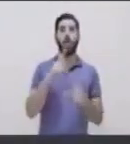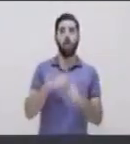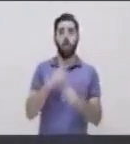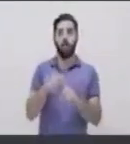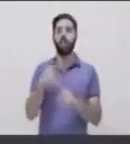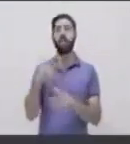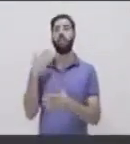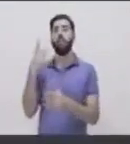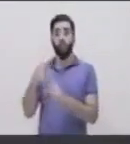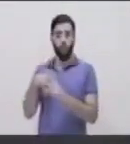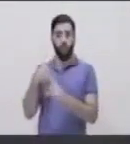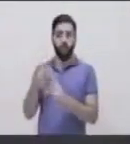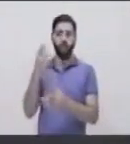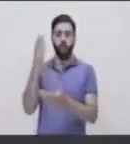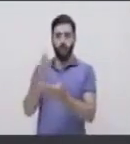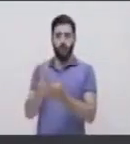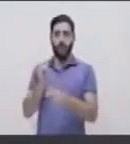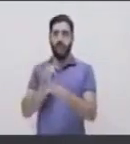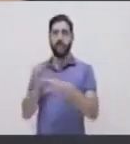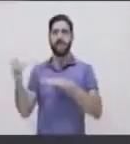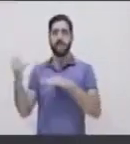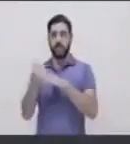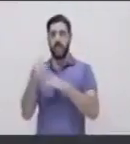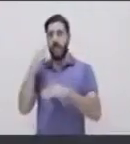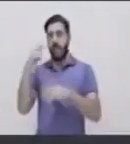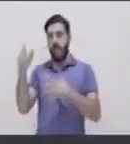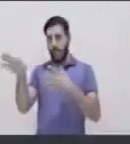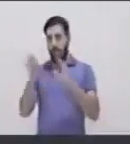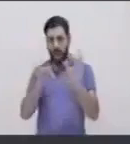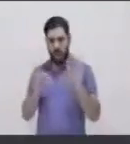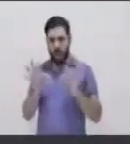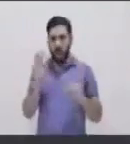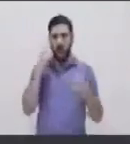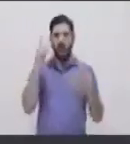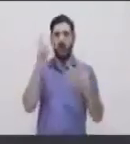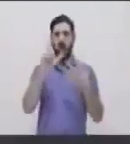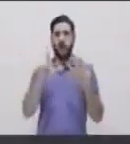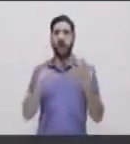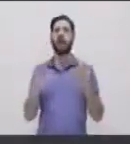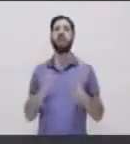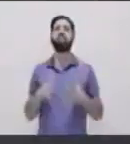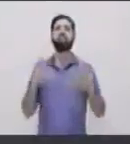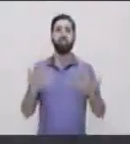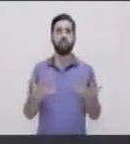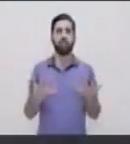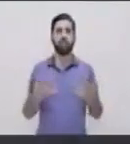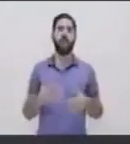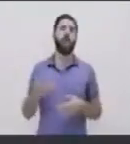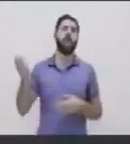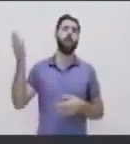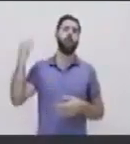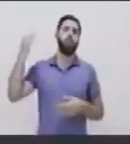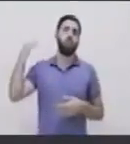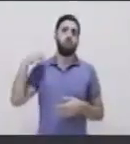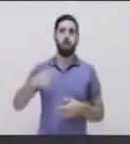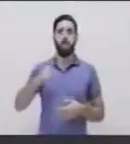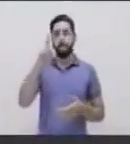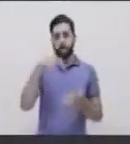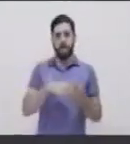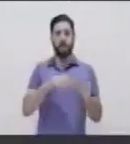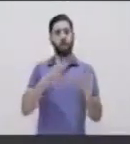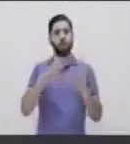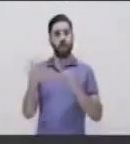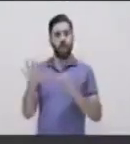a las Islas Galápagos del funcionamiento. Bueno, ¿qué características tuvo Darwin en este momento? Porque estamos hablando de